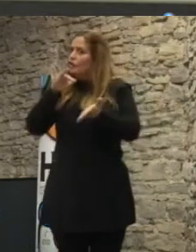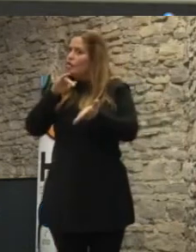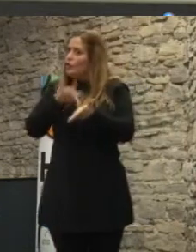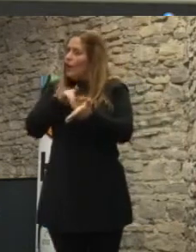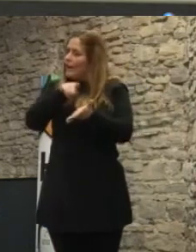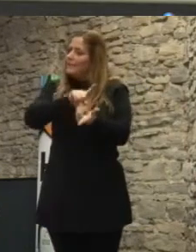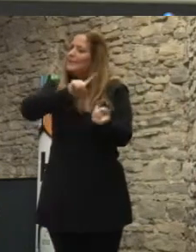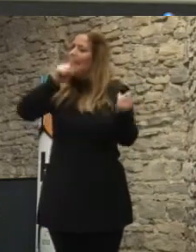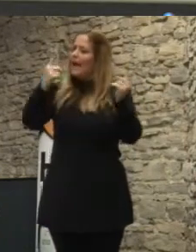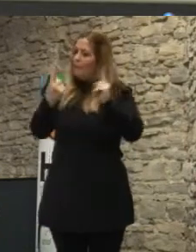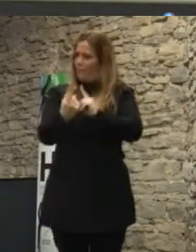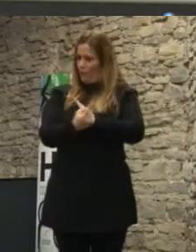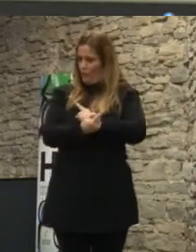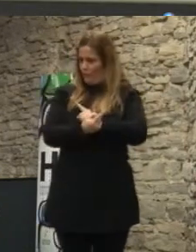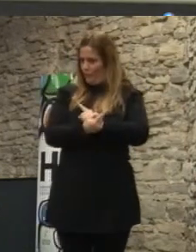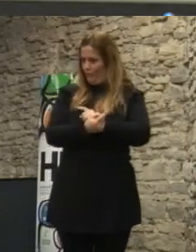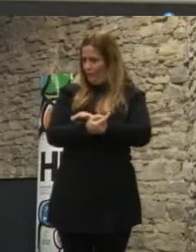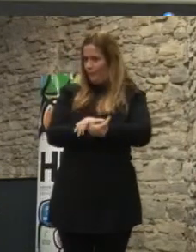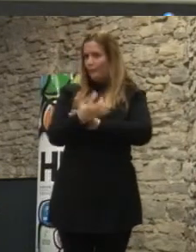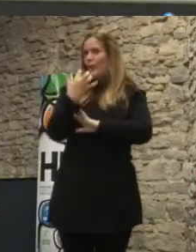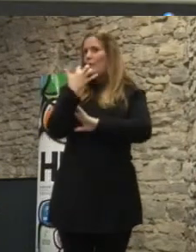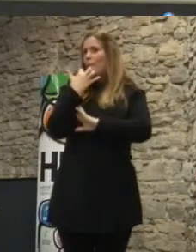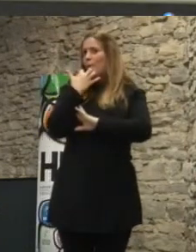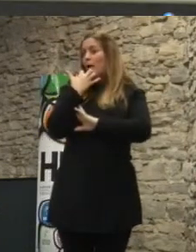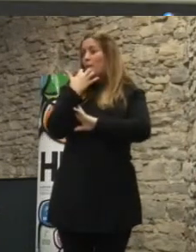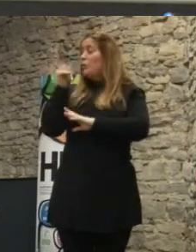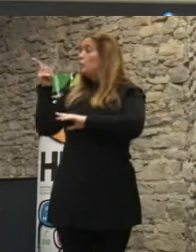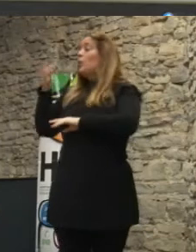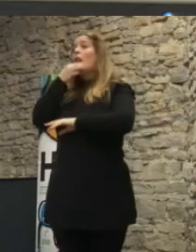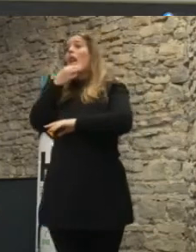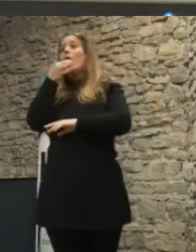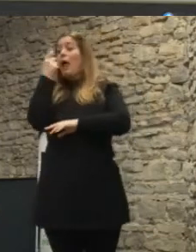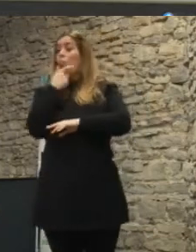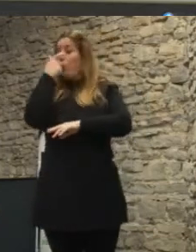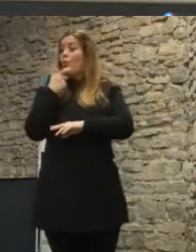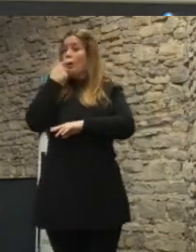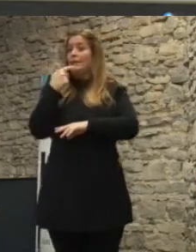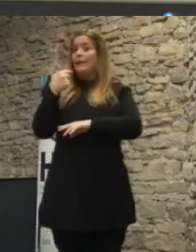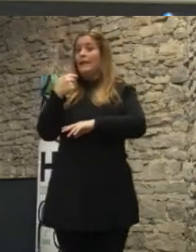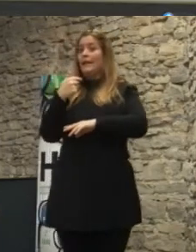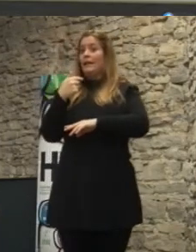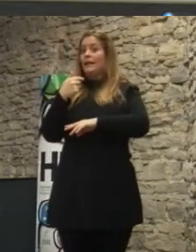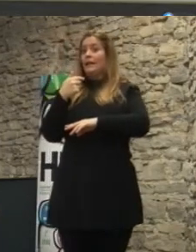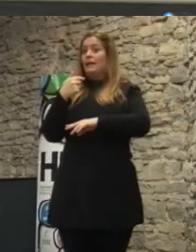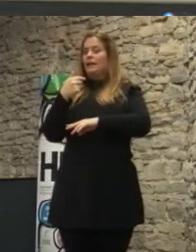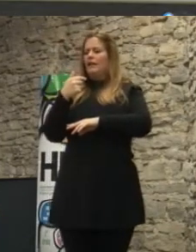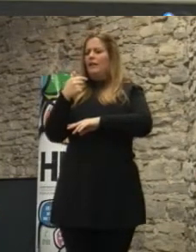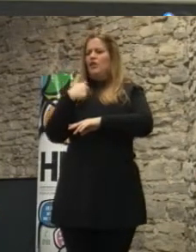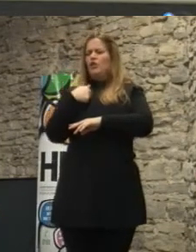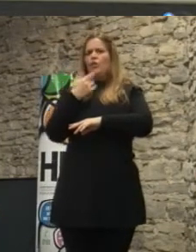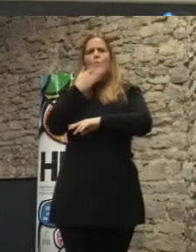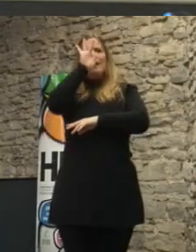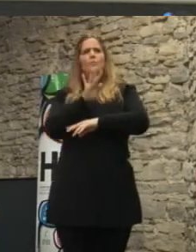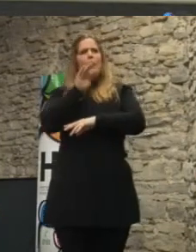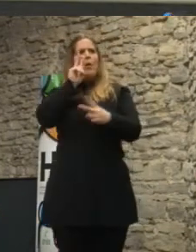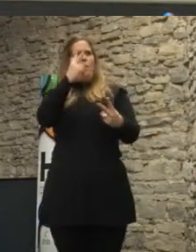ese cambio, ¿no? Por ejemplo, mientras tú hablabas, yo como que me quería ver en un espejo y decía, bueno, ¿y cómo